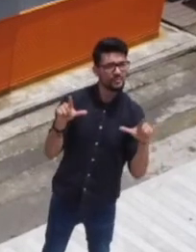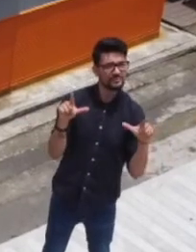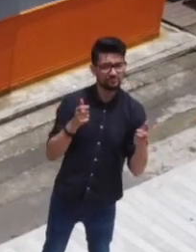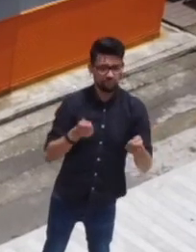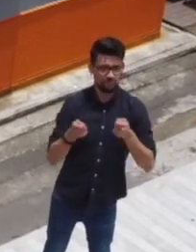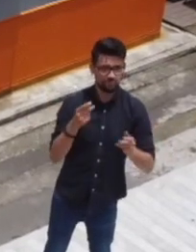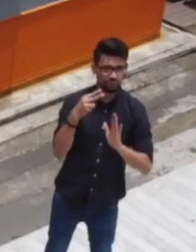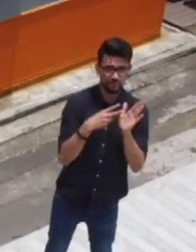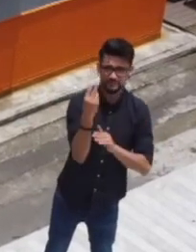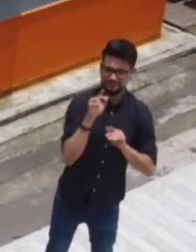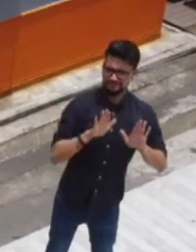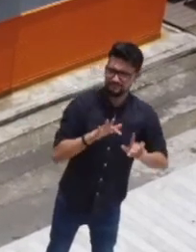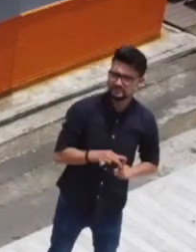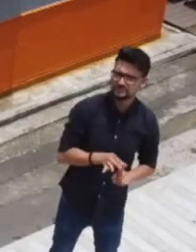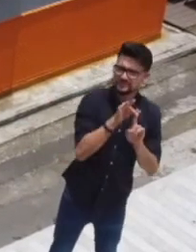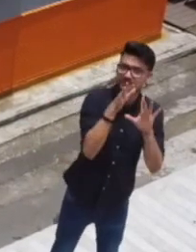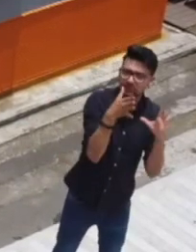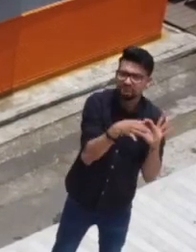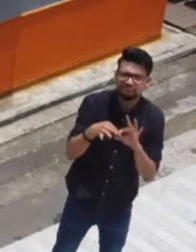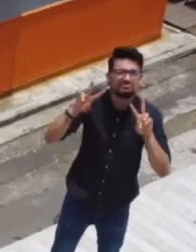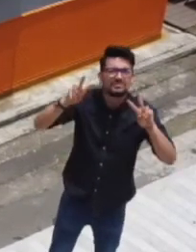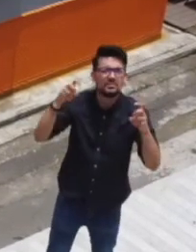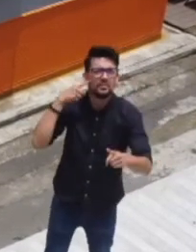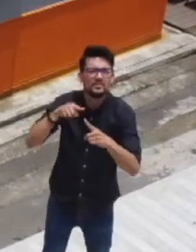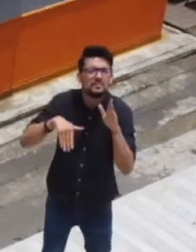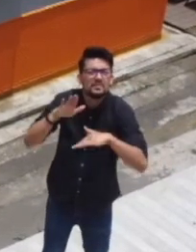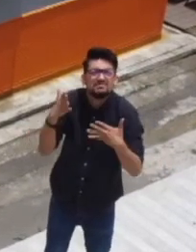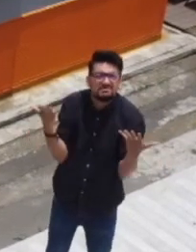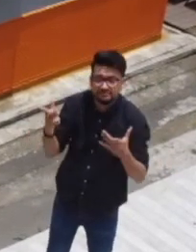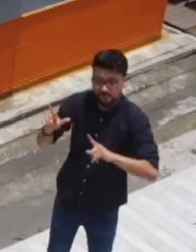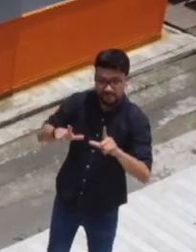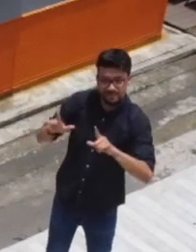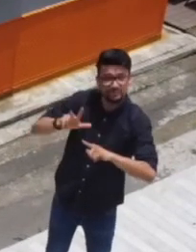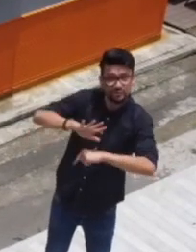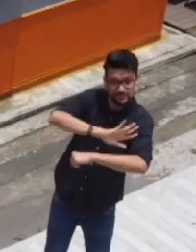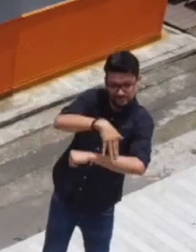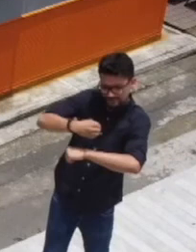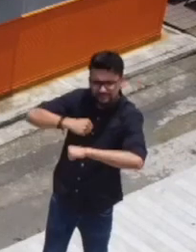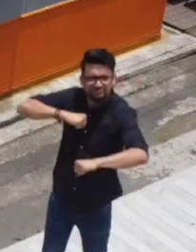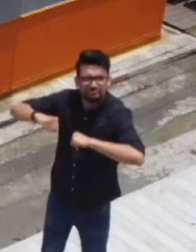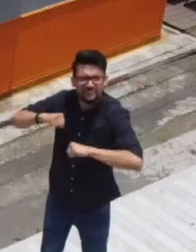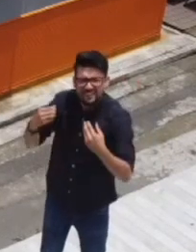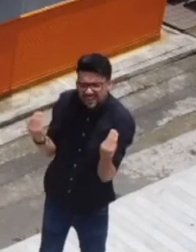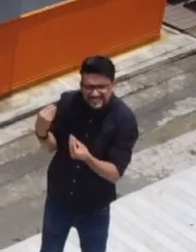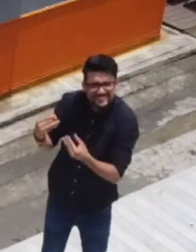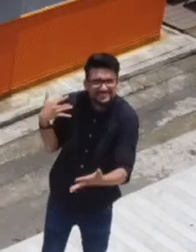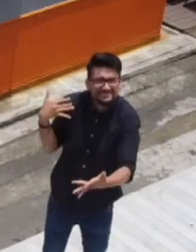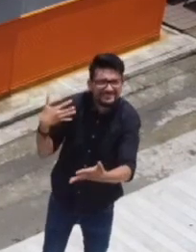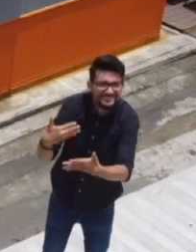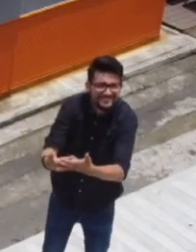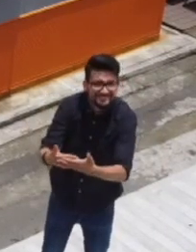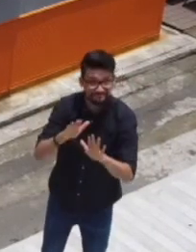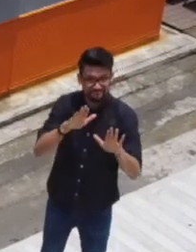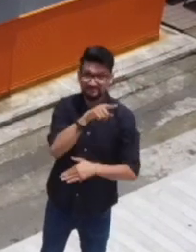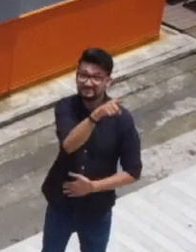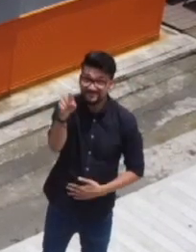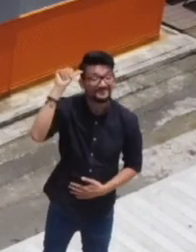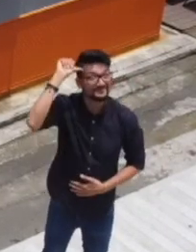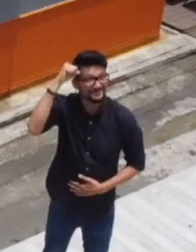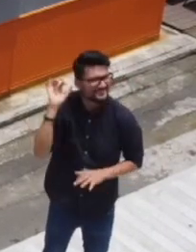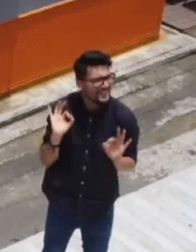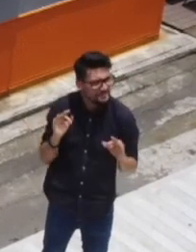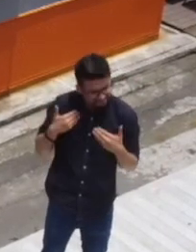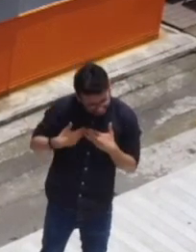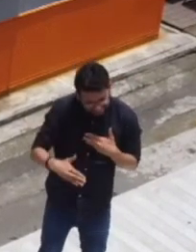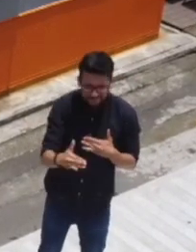Gracias por acompañarnos en este programa especial de Toma el Control, dedicado a la gestión de nuestro canal en 2020.